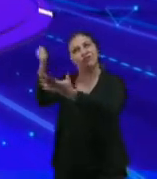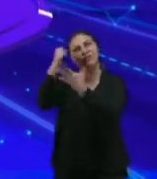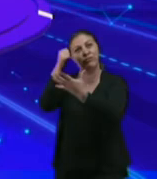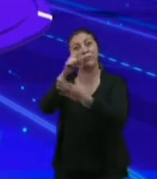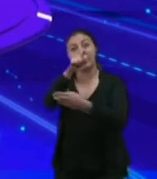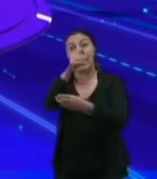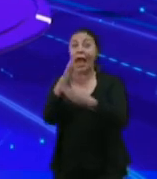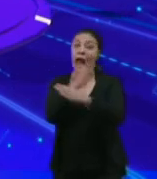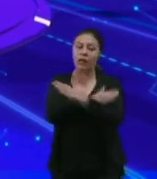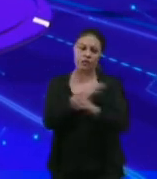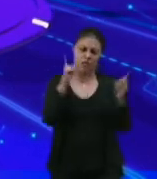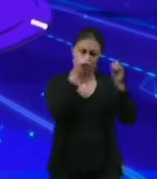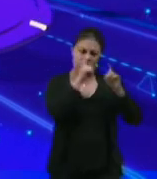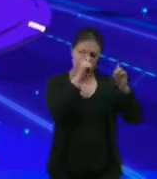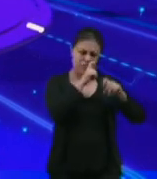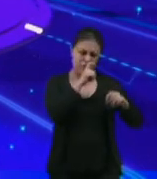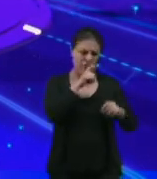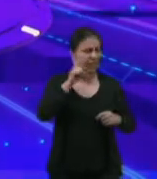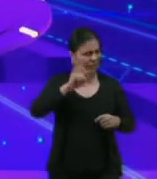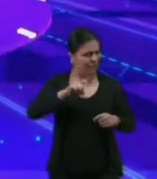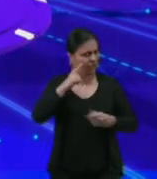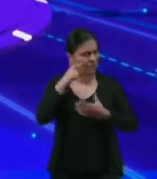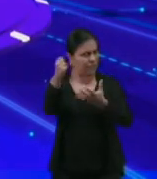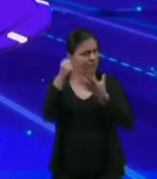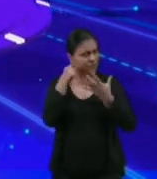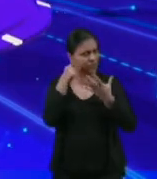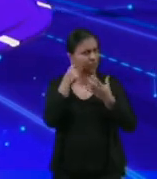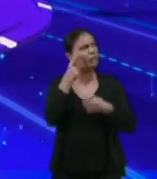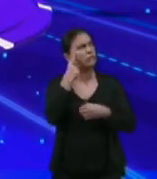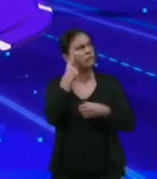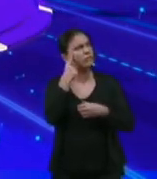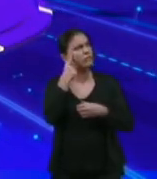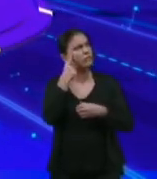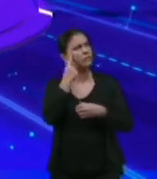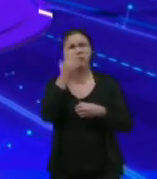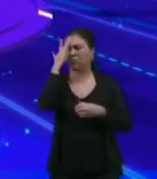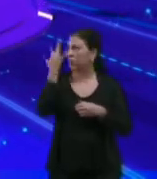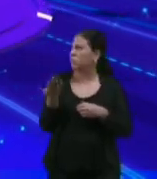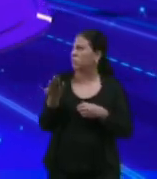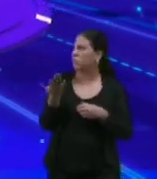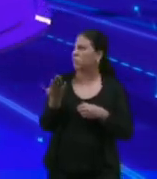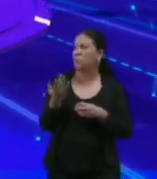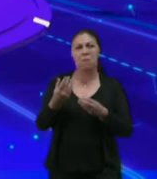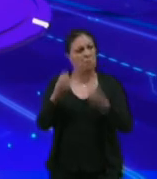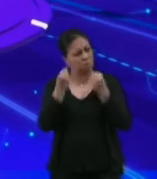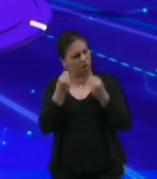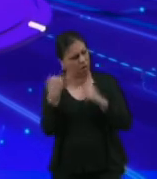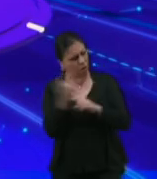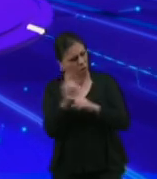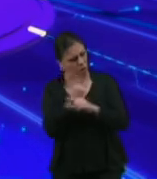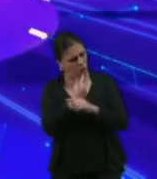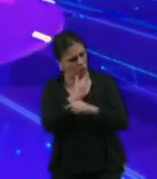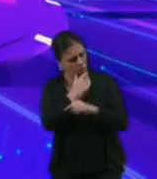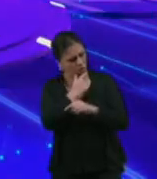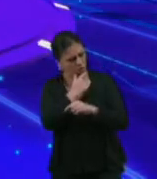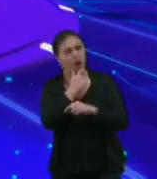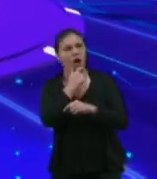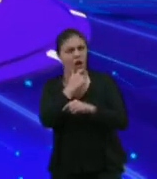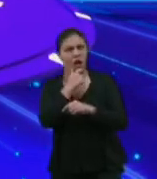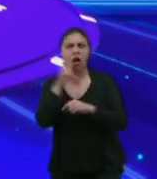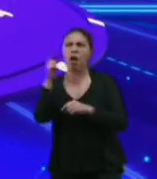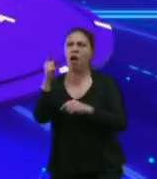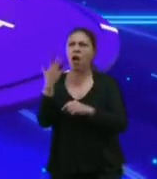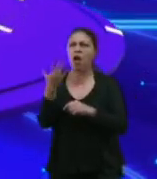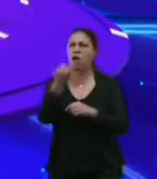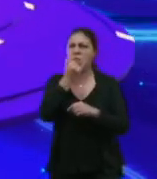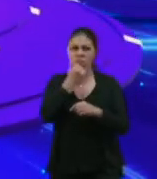primero de verdad se necesita la inversión por qué y para qué la voy a utilizar porque el mercado no te está dando este